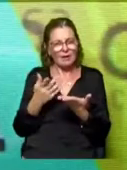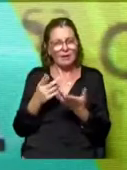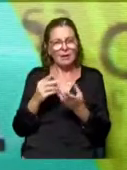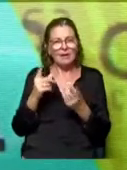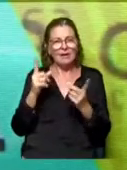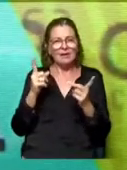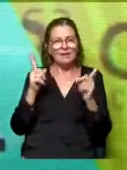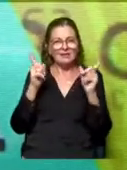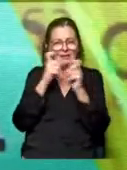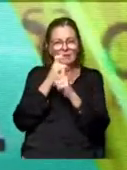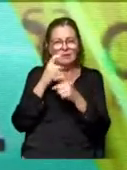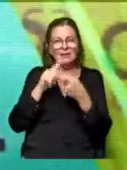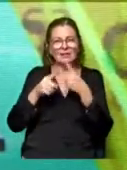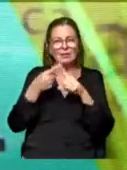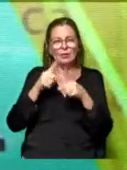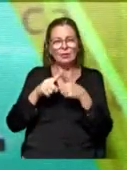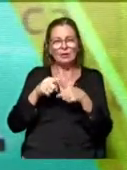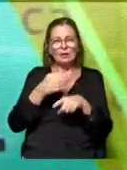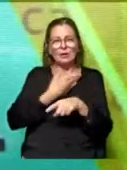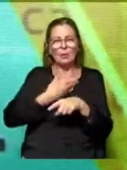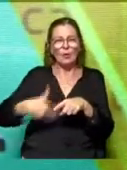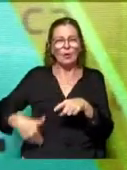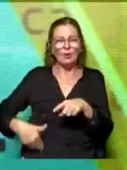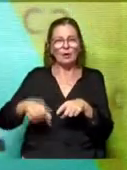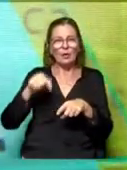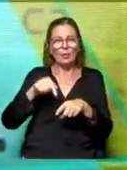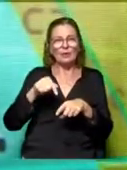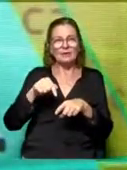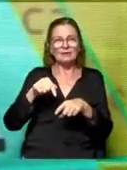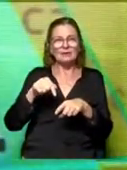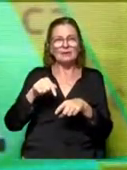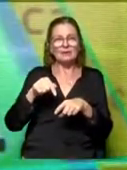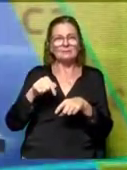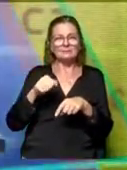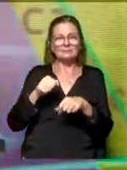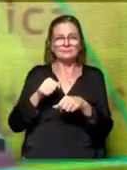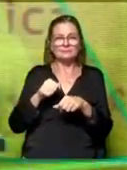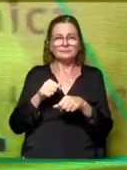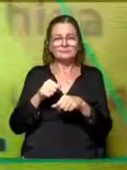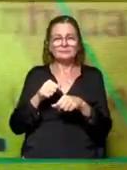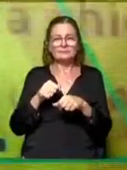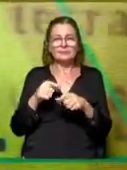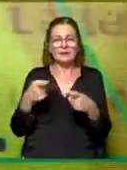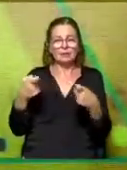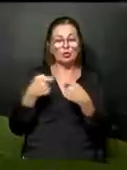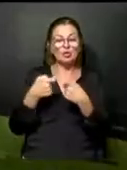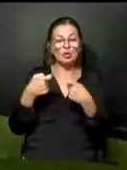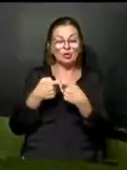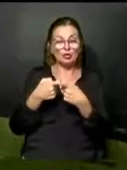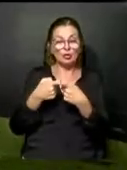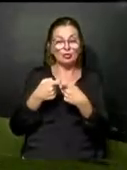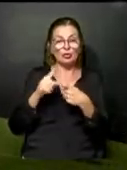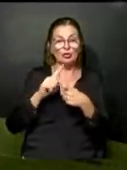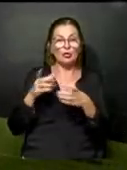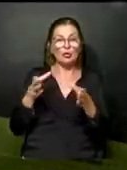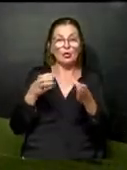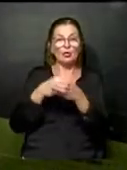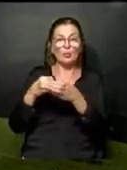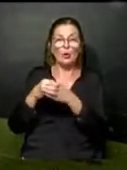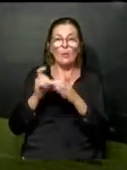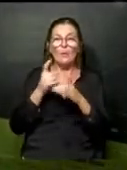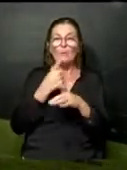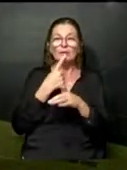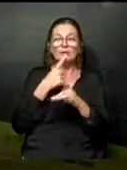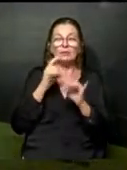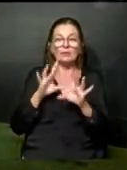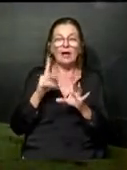a la interna de un gobierno, especialmente un gobierno como este que digo que tiene, que es una coalición, en realidad no es un solo partido. ¿Cómo lo ves? A